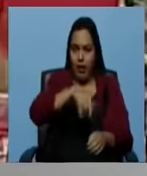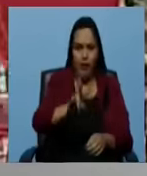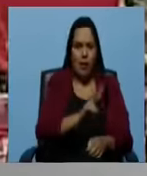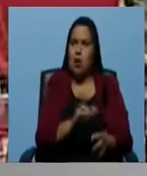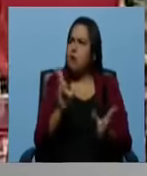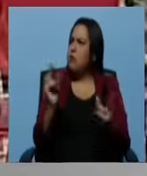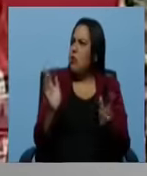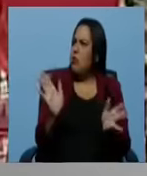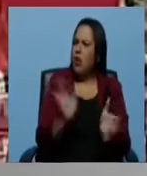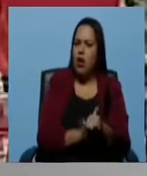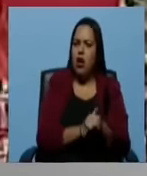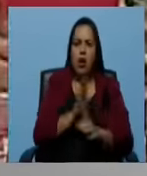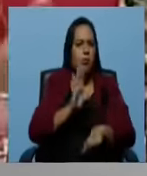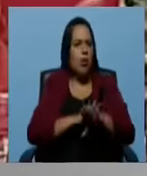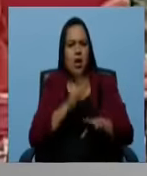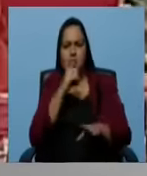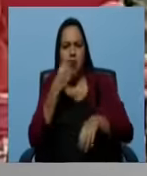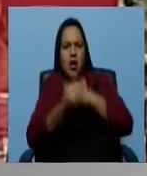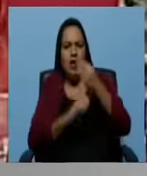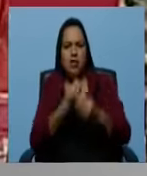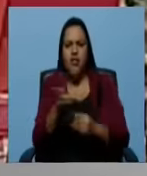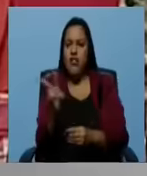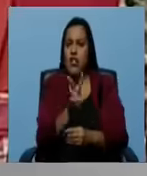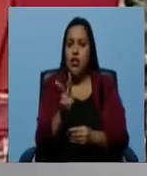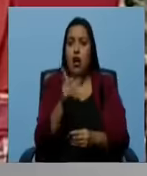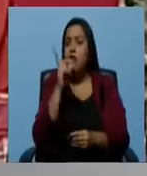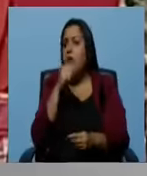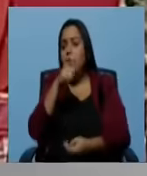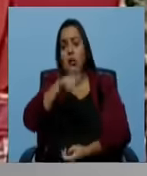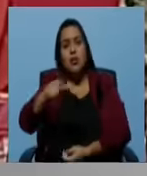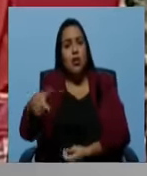¿Por qué no lo hacen en Venezuela? No tienen gente.